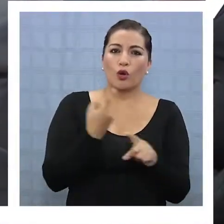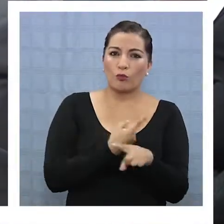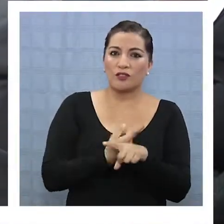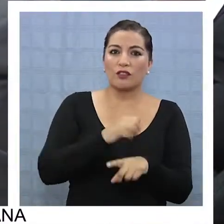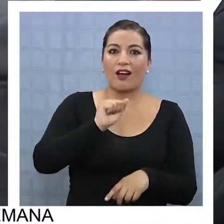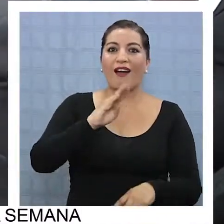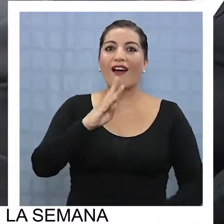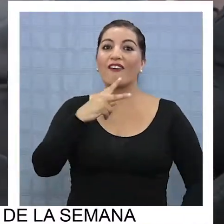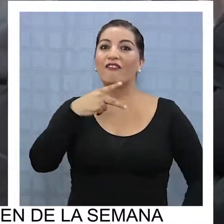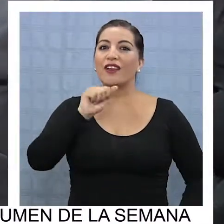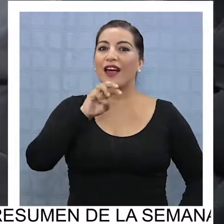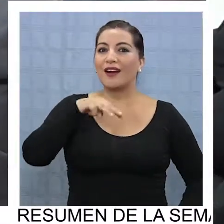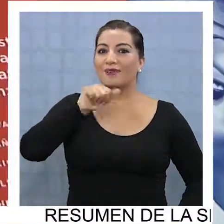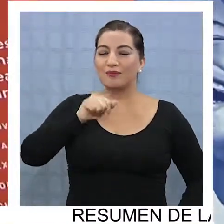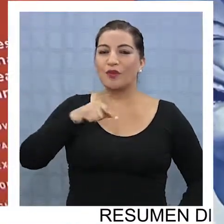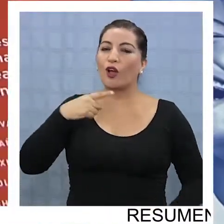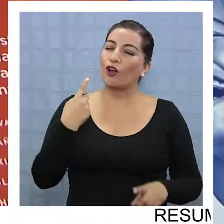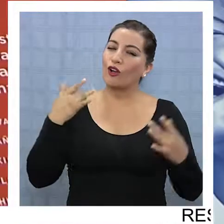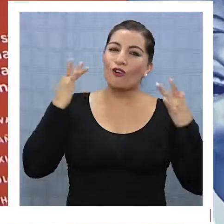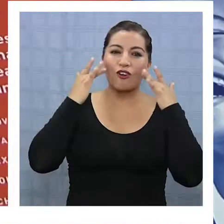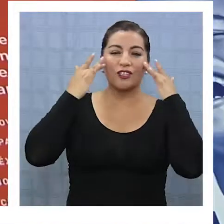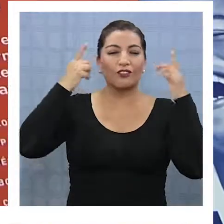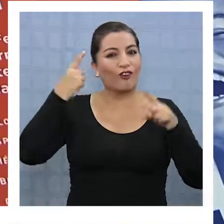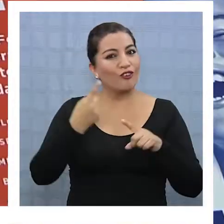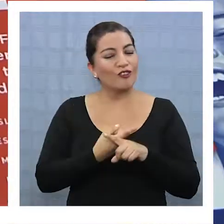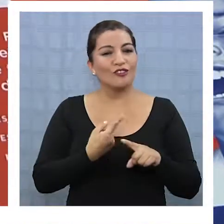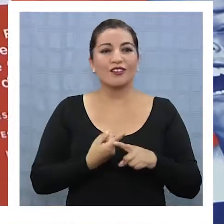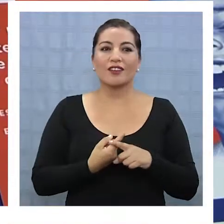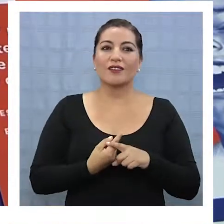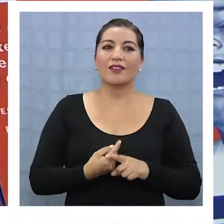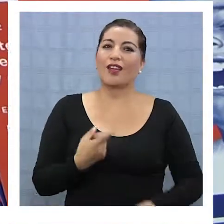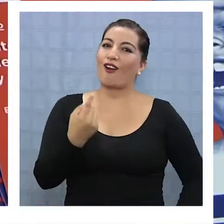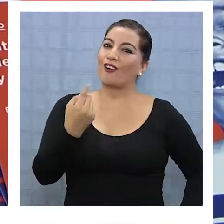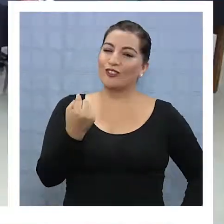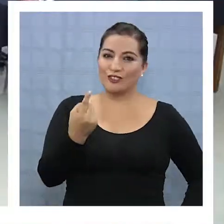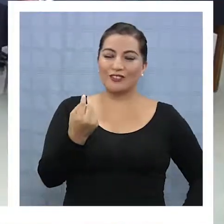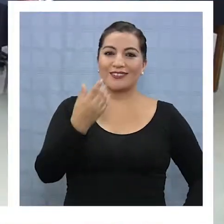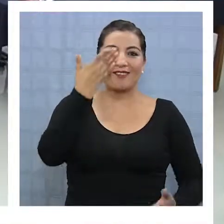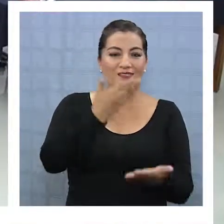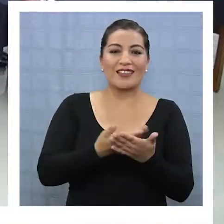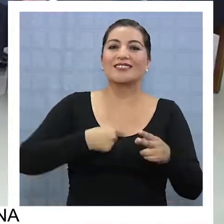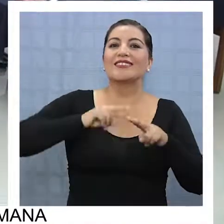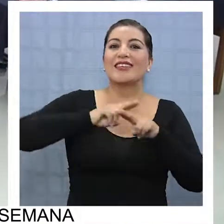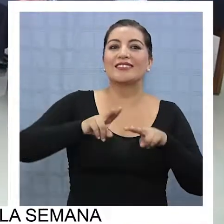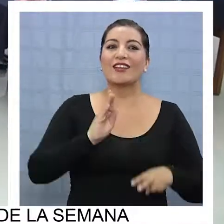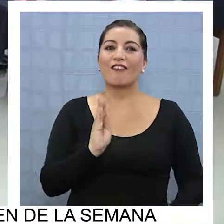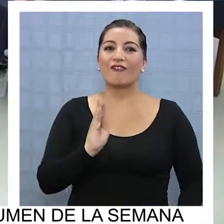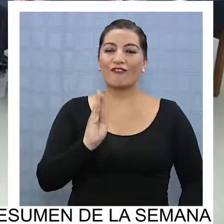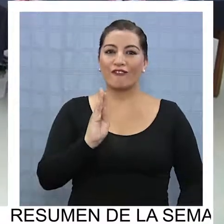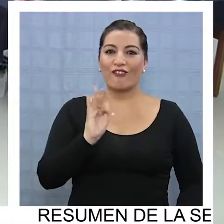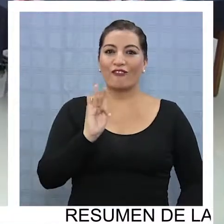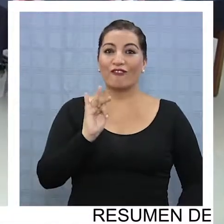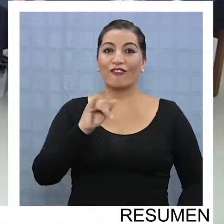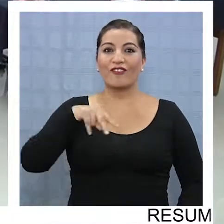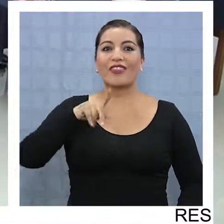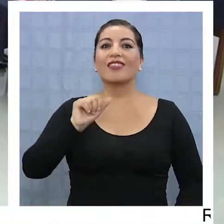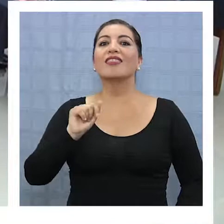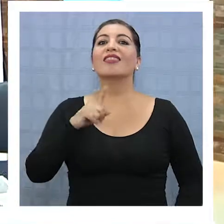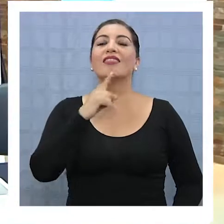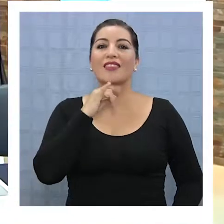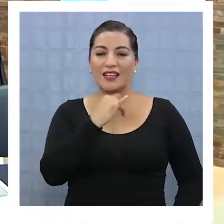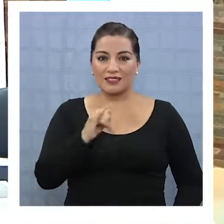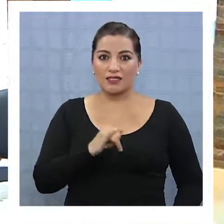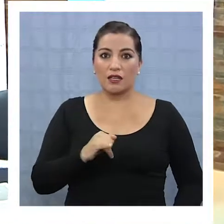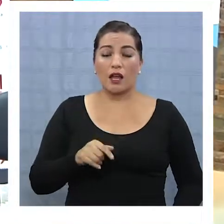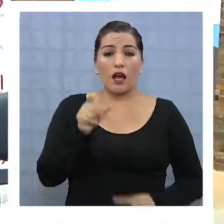muy contentos justamente de estar una vez más, recordemos que es la 11ª versión de FINDAS, y invitar